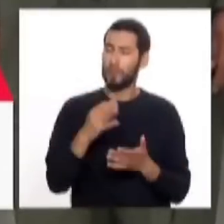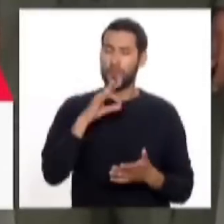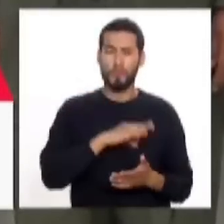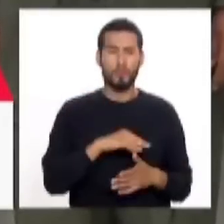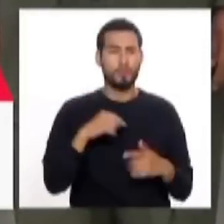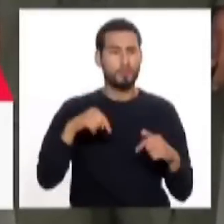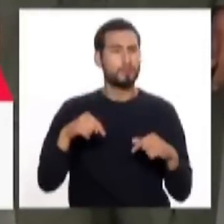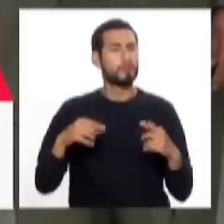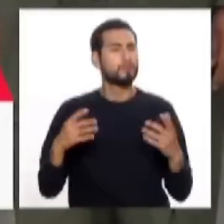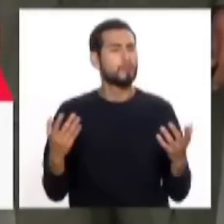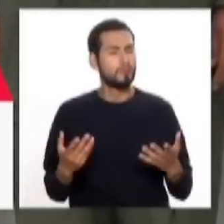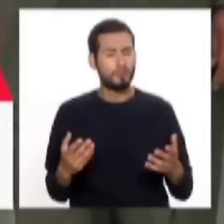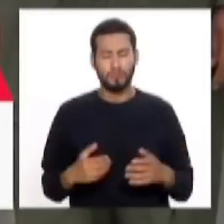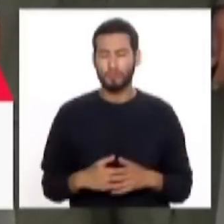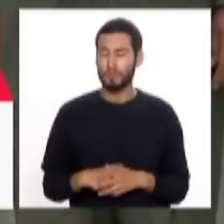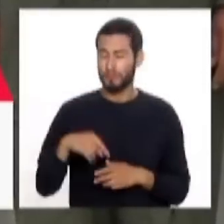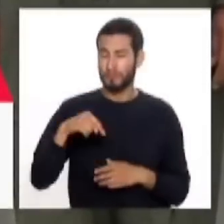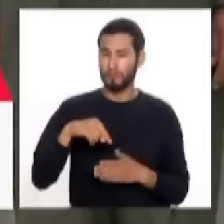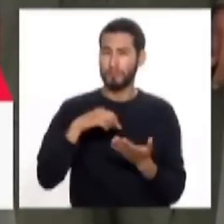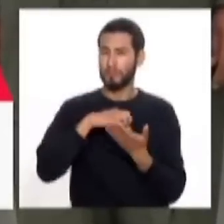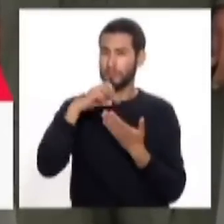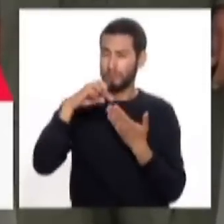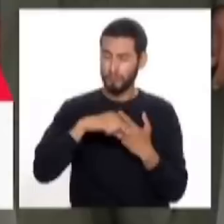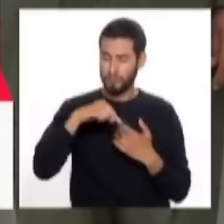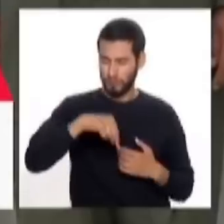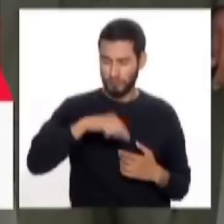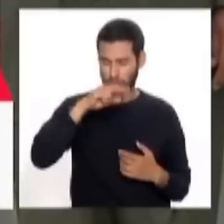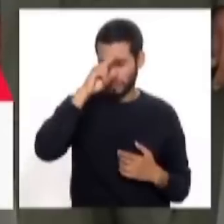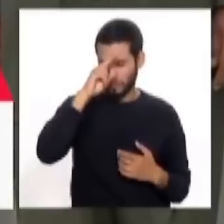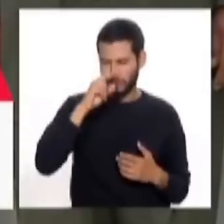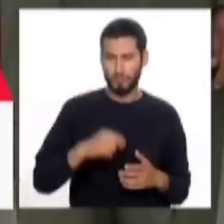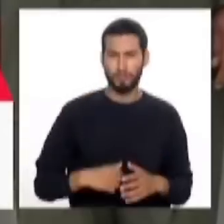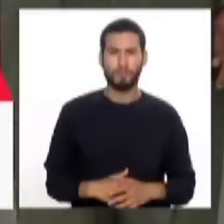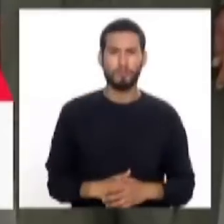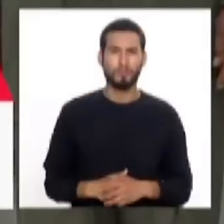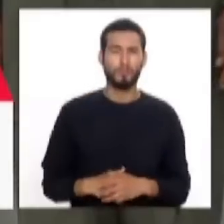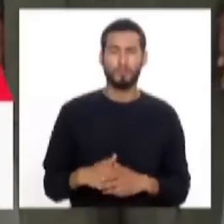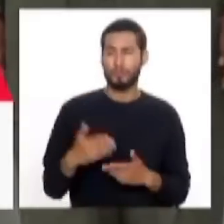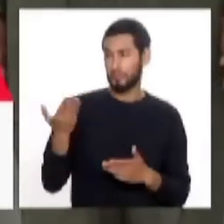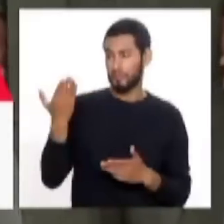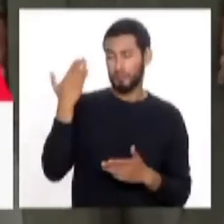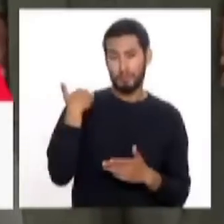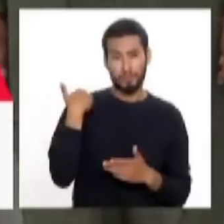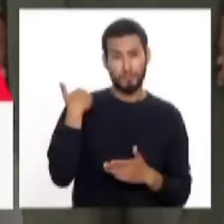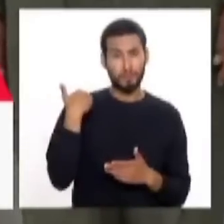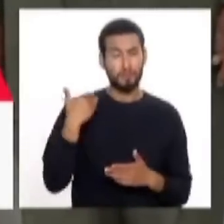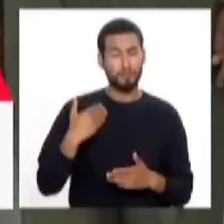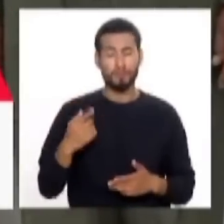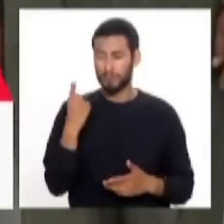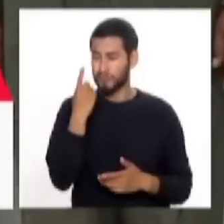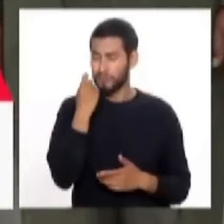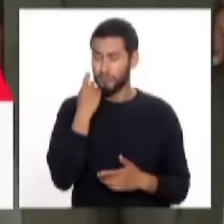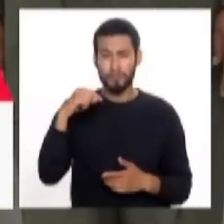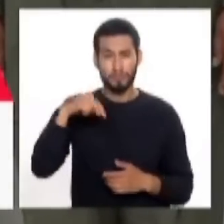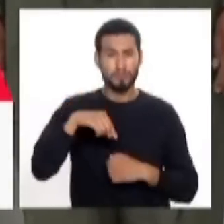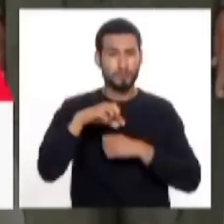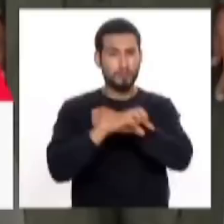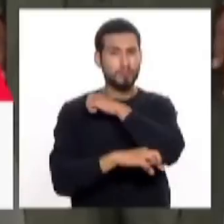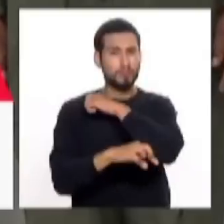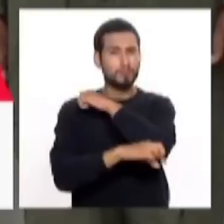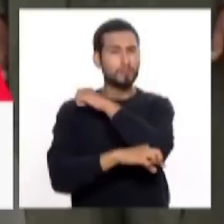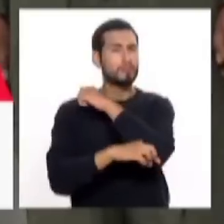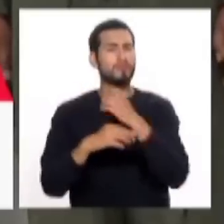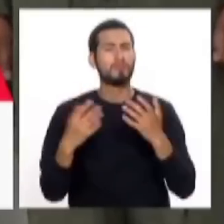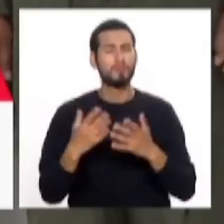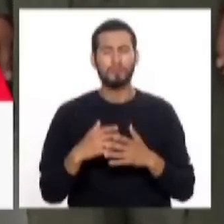la realización de este evento en el Perú. Hasta hace poco, nuestro país ha